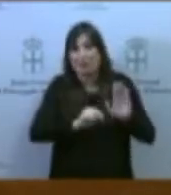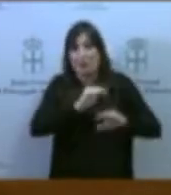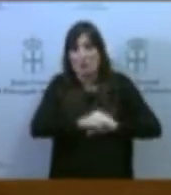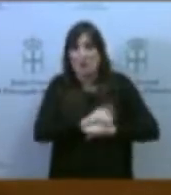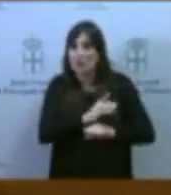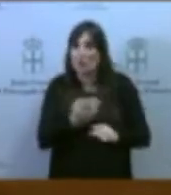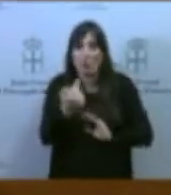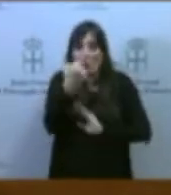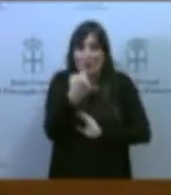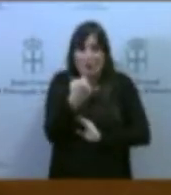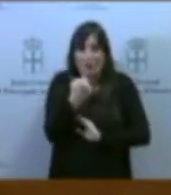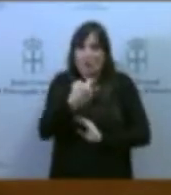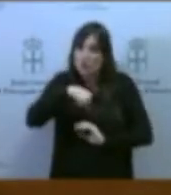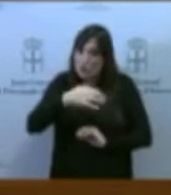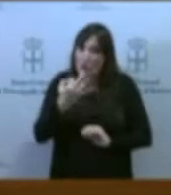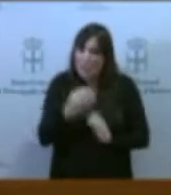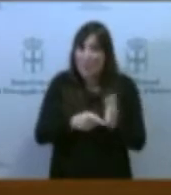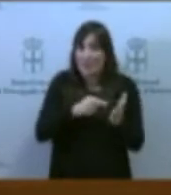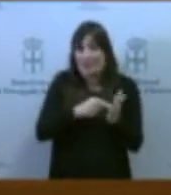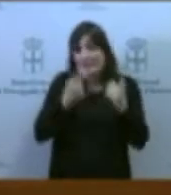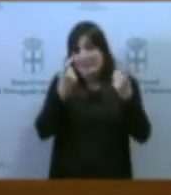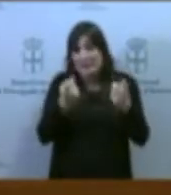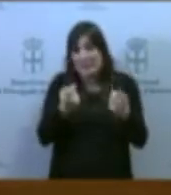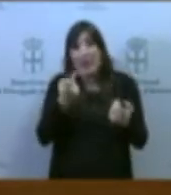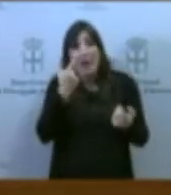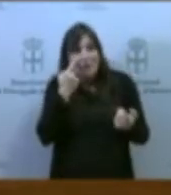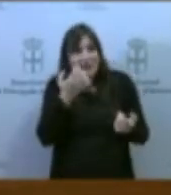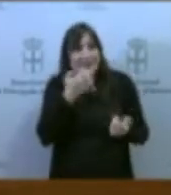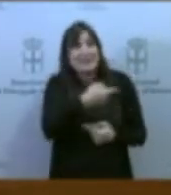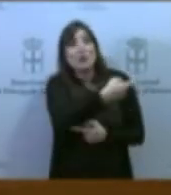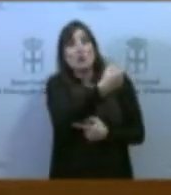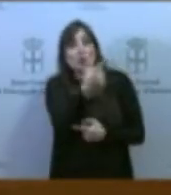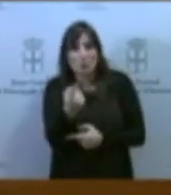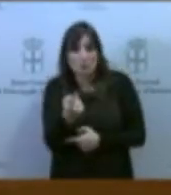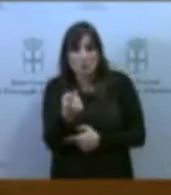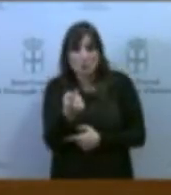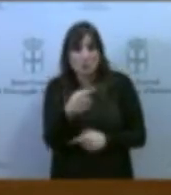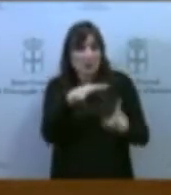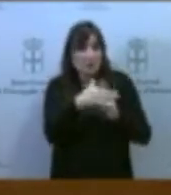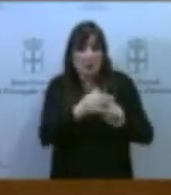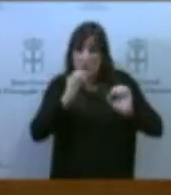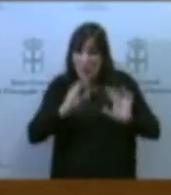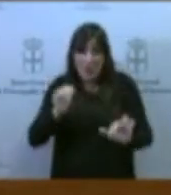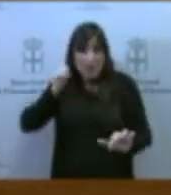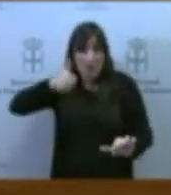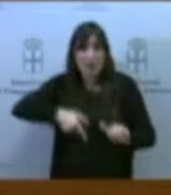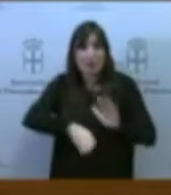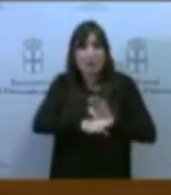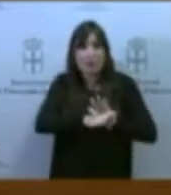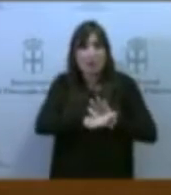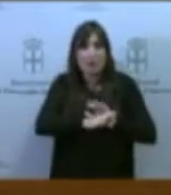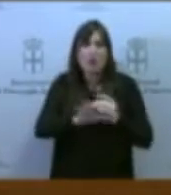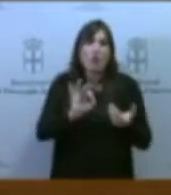lo que tenemos que ver es si ustedes van a seguir en la misma situación en la que están hasta ahora o lo que vamos a hacer va a ser intentar